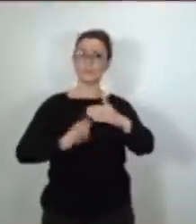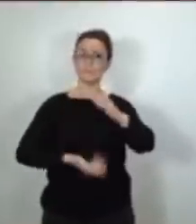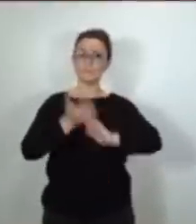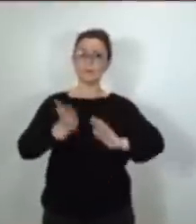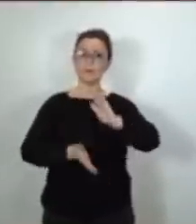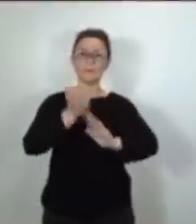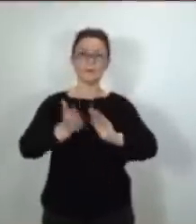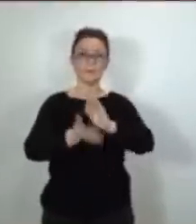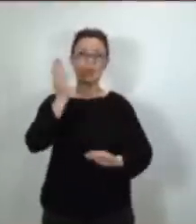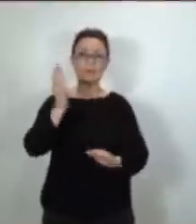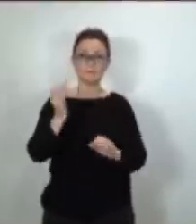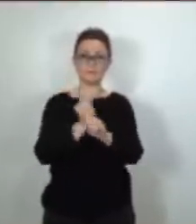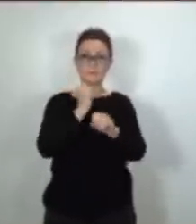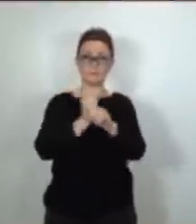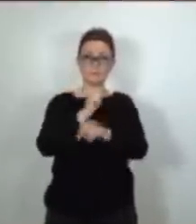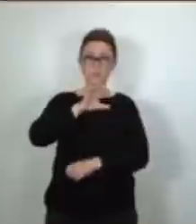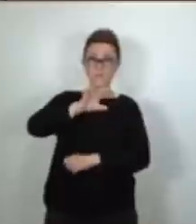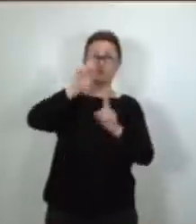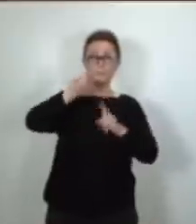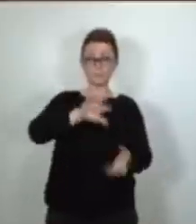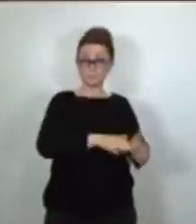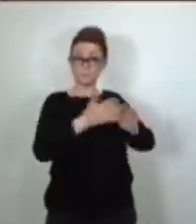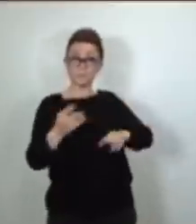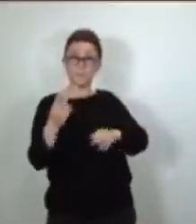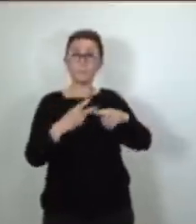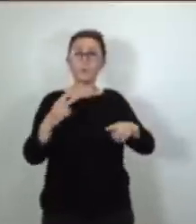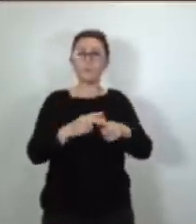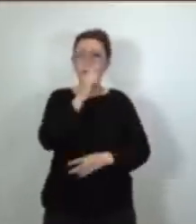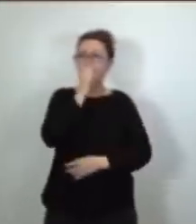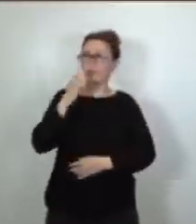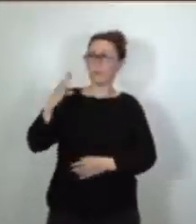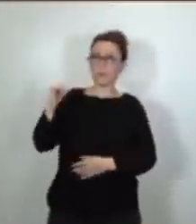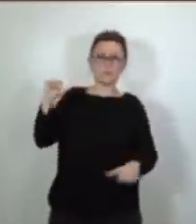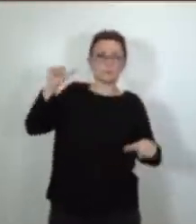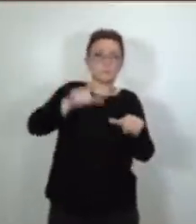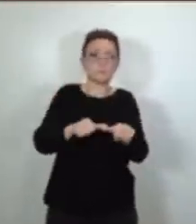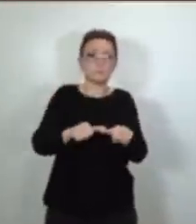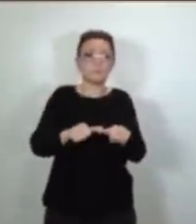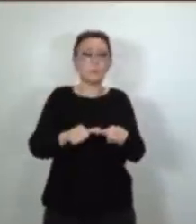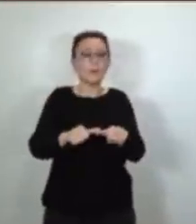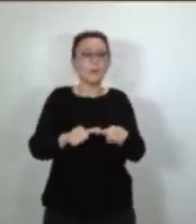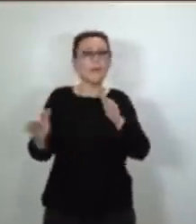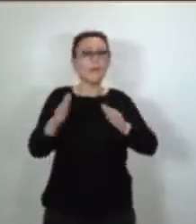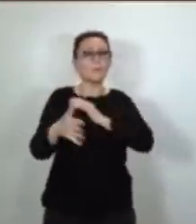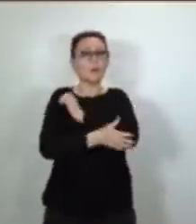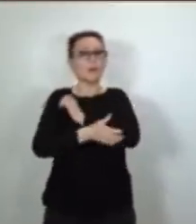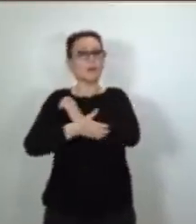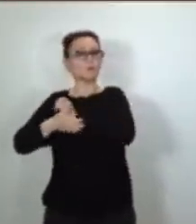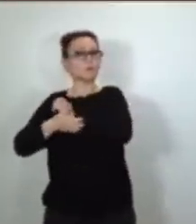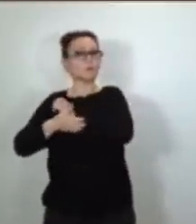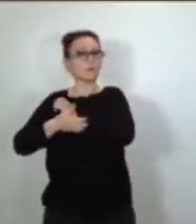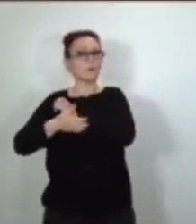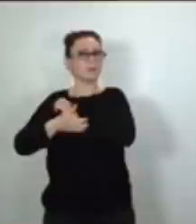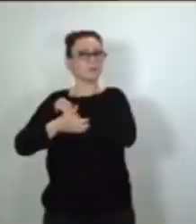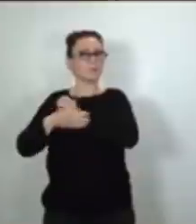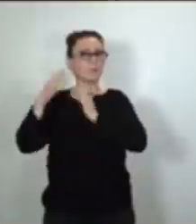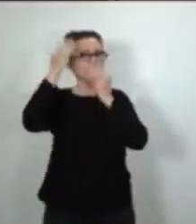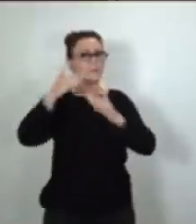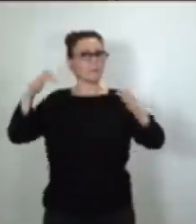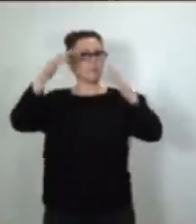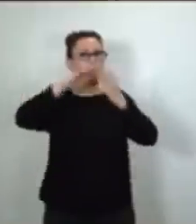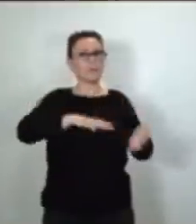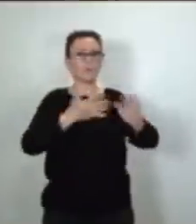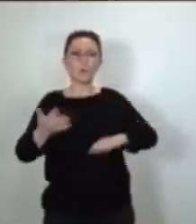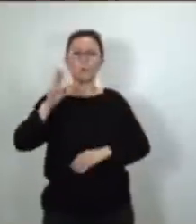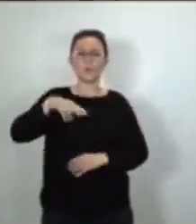Estado y que se ha traducido en políticas que hace apenas unos años, durante la década de la austeridad, nadie se hubiera imaginado en este país.